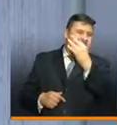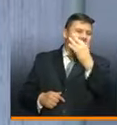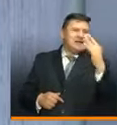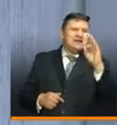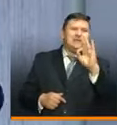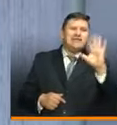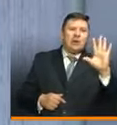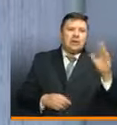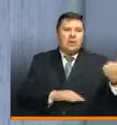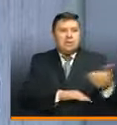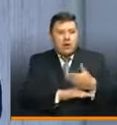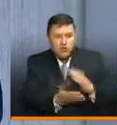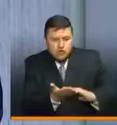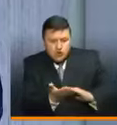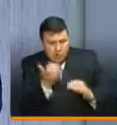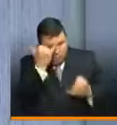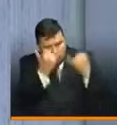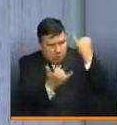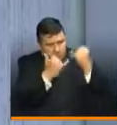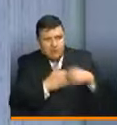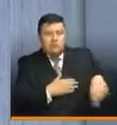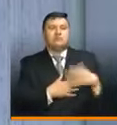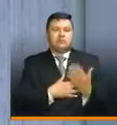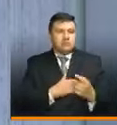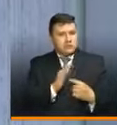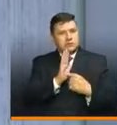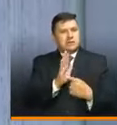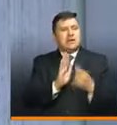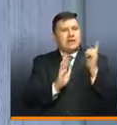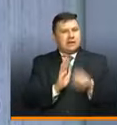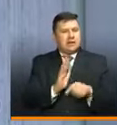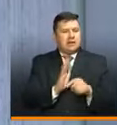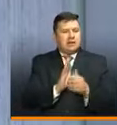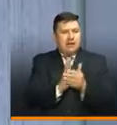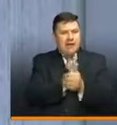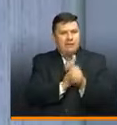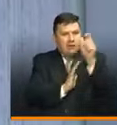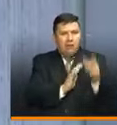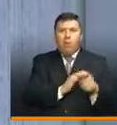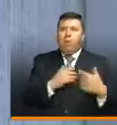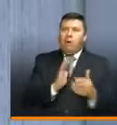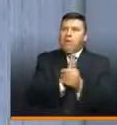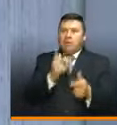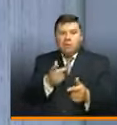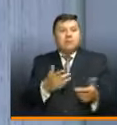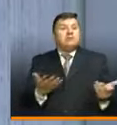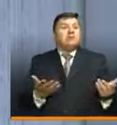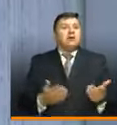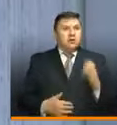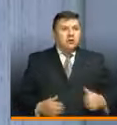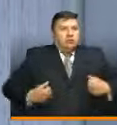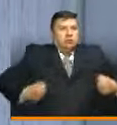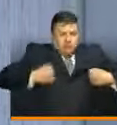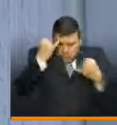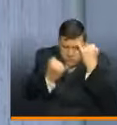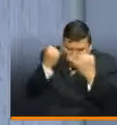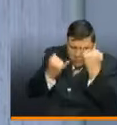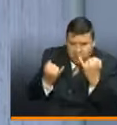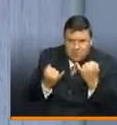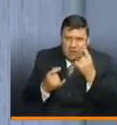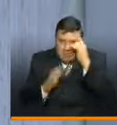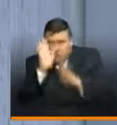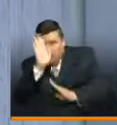355 soluciones inteligentes postuladas demuestra también ese talento de los colombianos y ese compromiso del ciudadano, de ese ciudadano